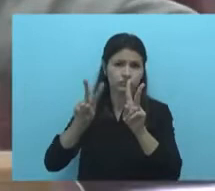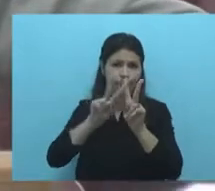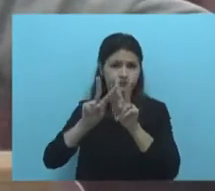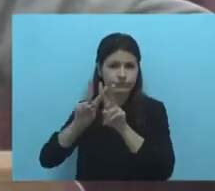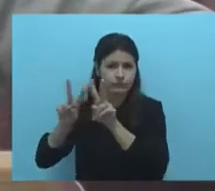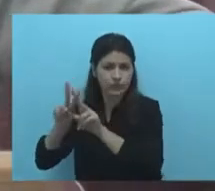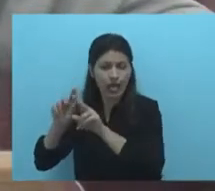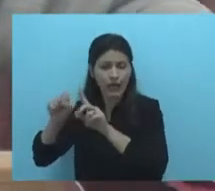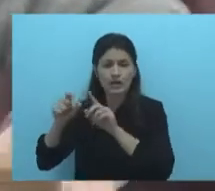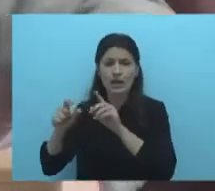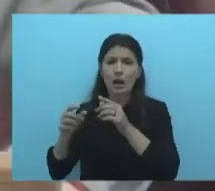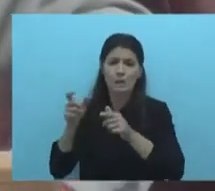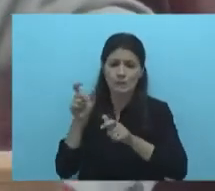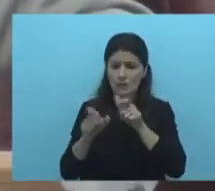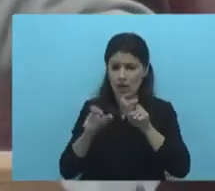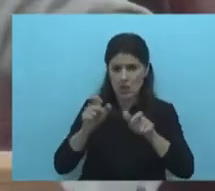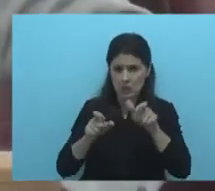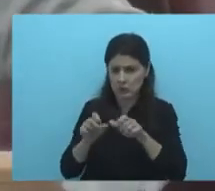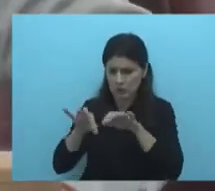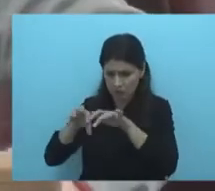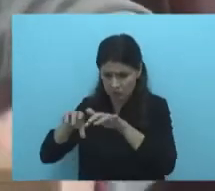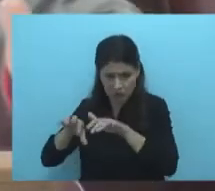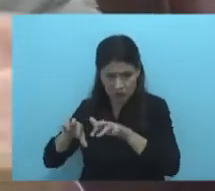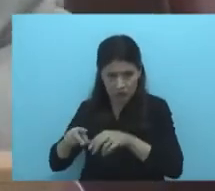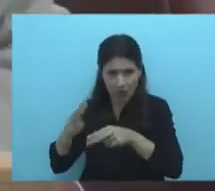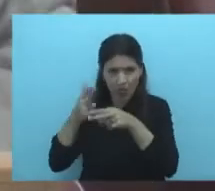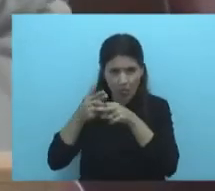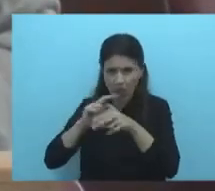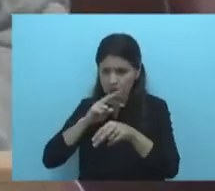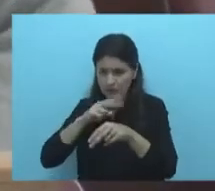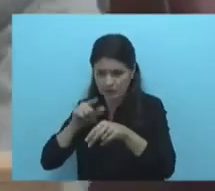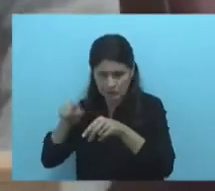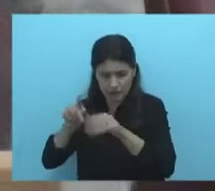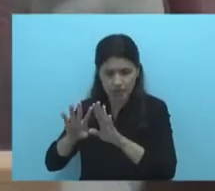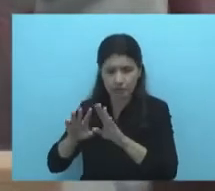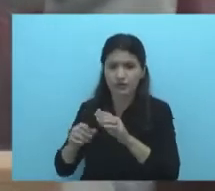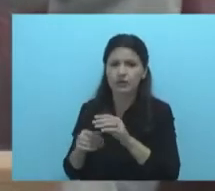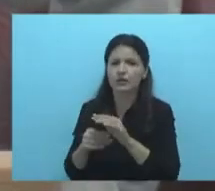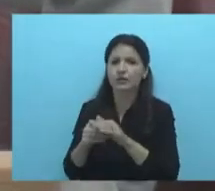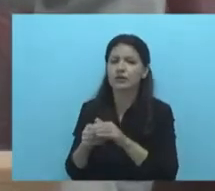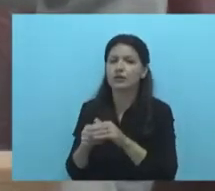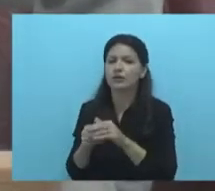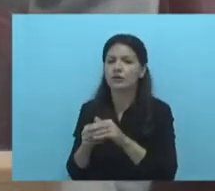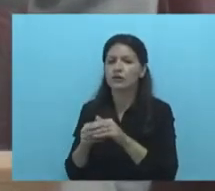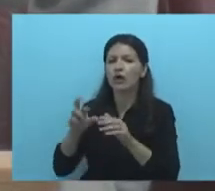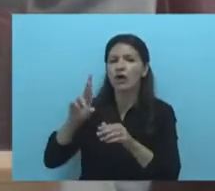un registro en donde el registro del programa de cannabis